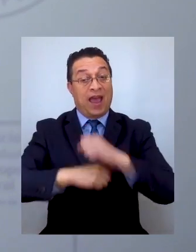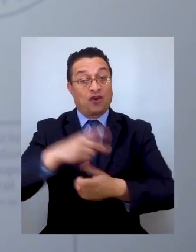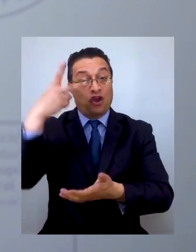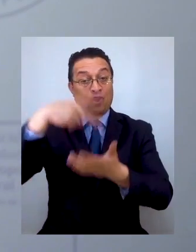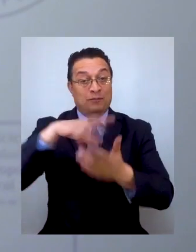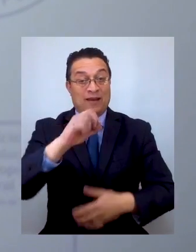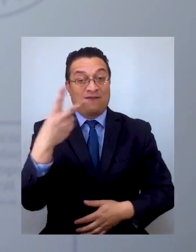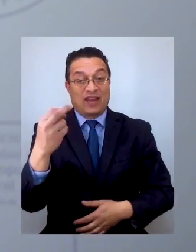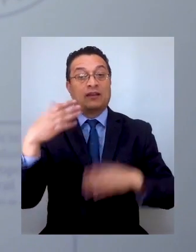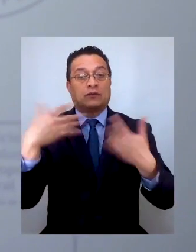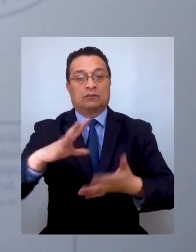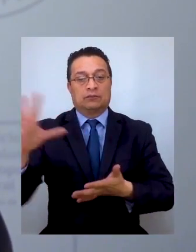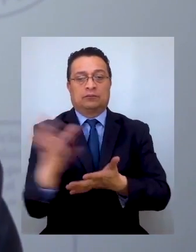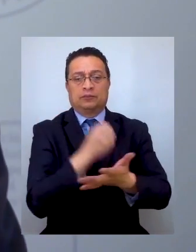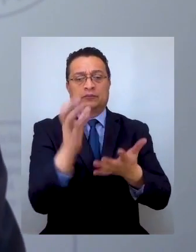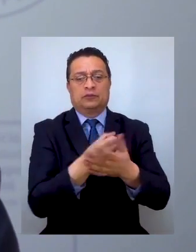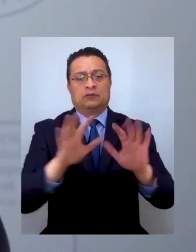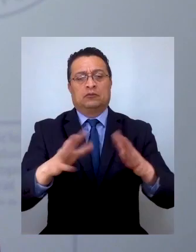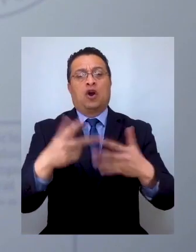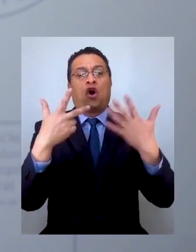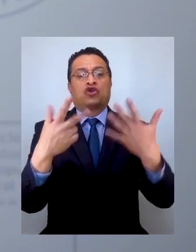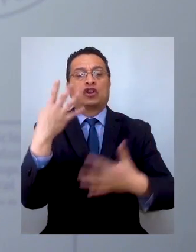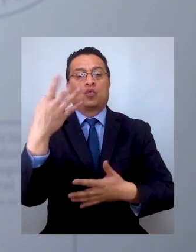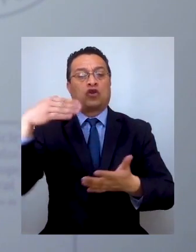En el año 2020 logramos obtener recursos por